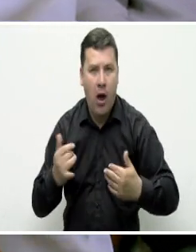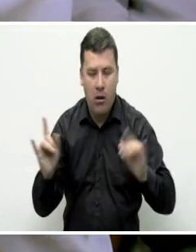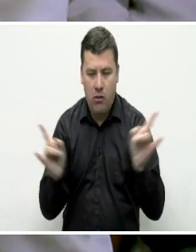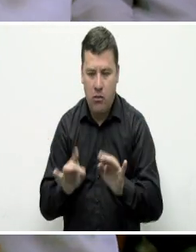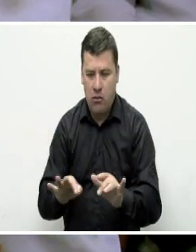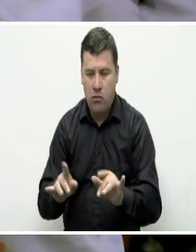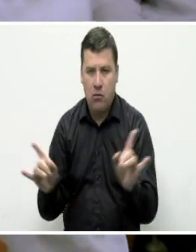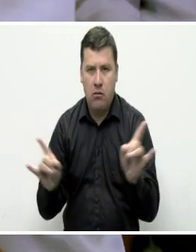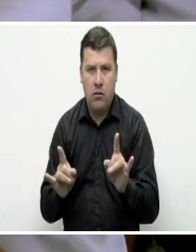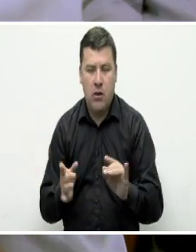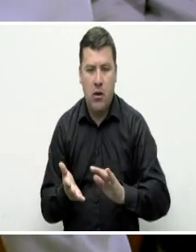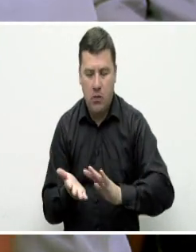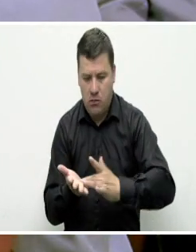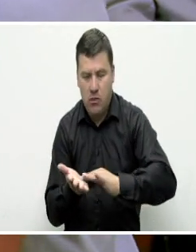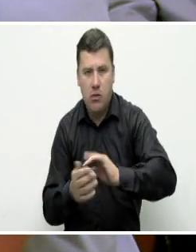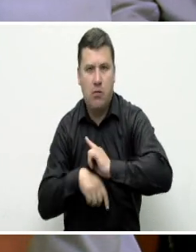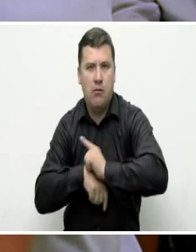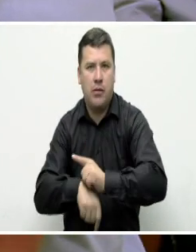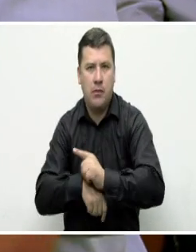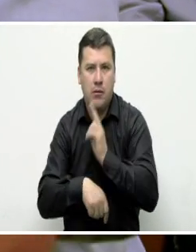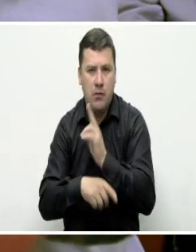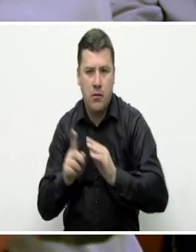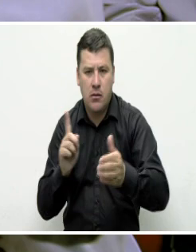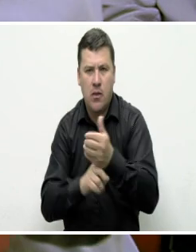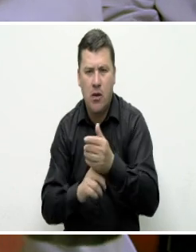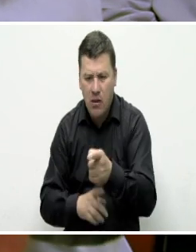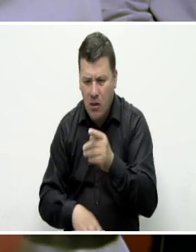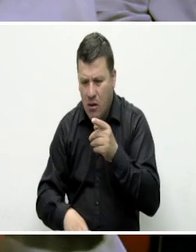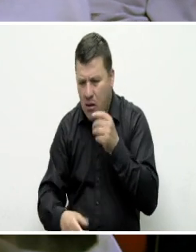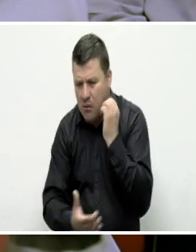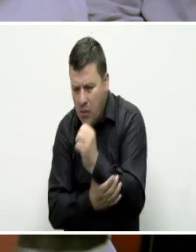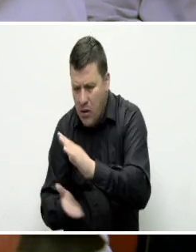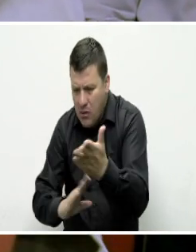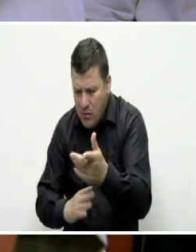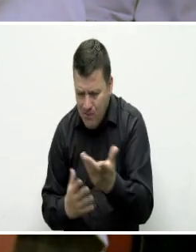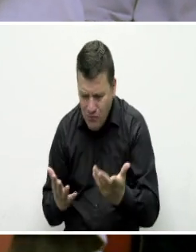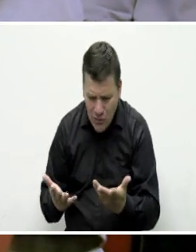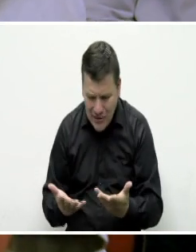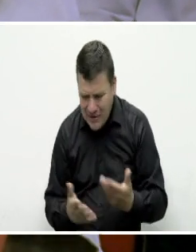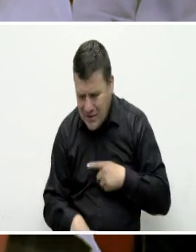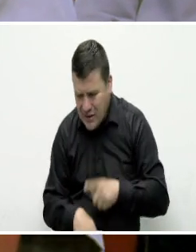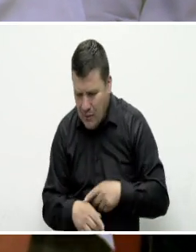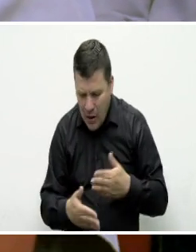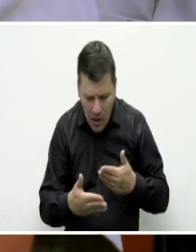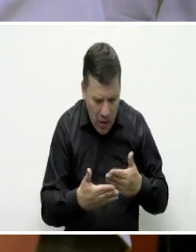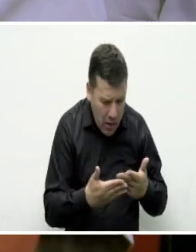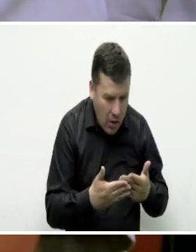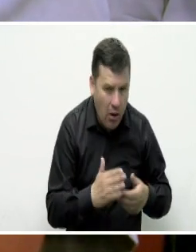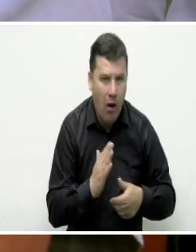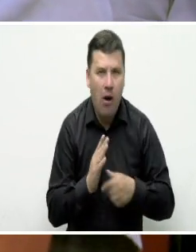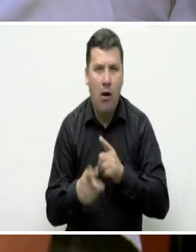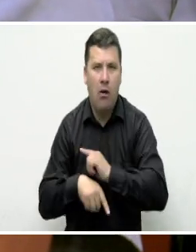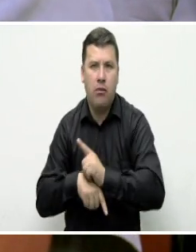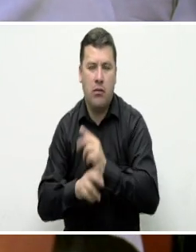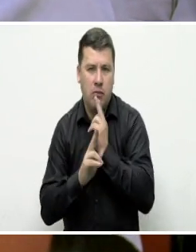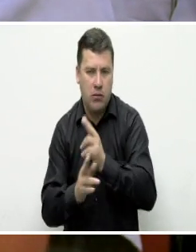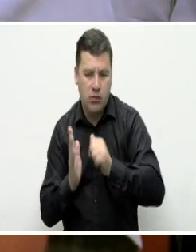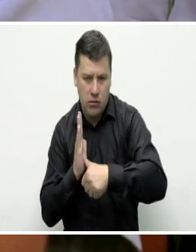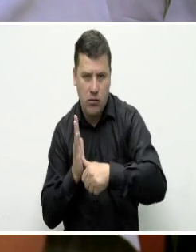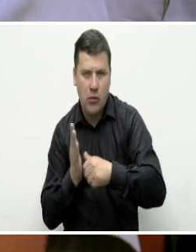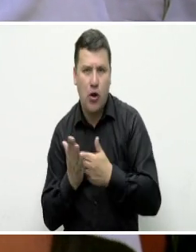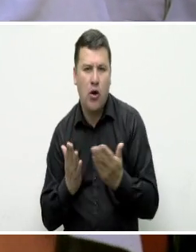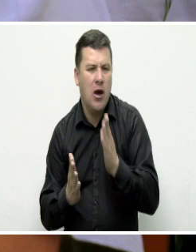obtener una impresión dactilar latente encontrada en una escena de los hechos o de alguna huella aislada en un documento de algún delito, poder determinar a